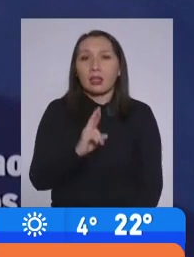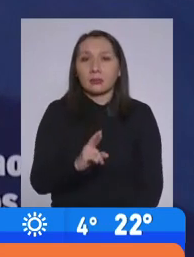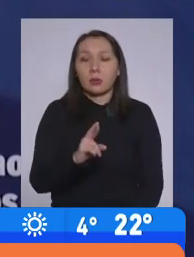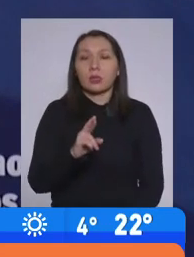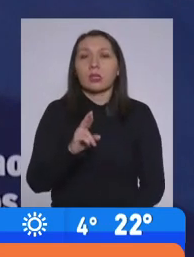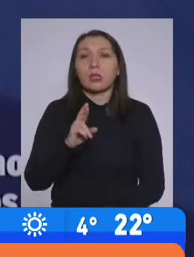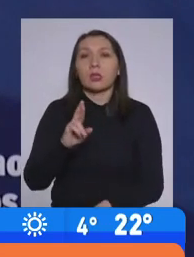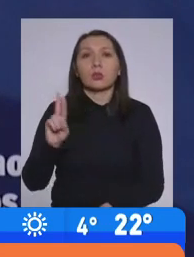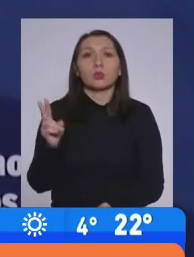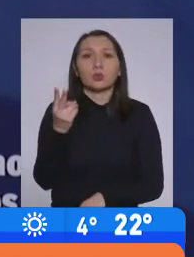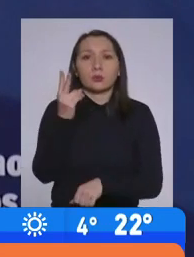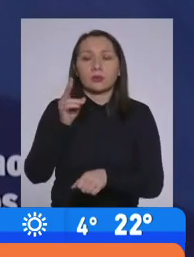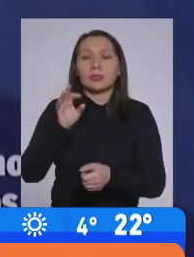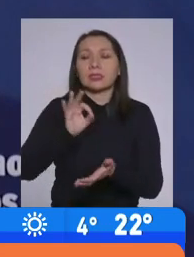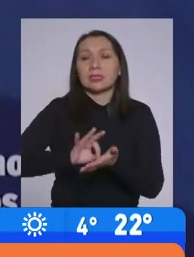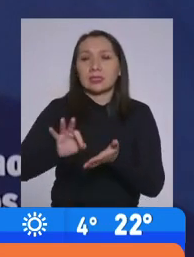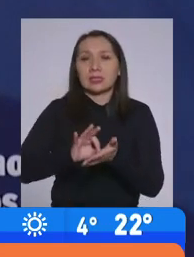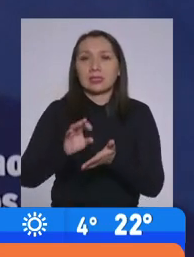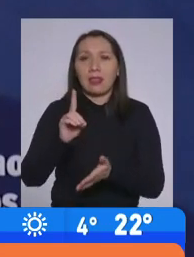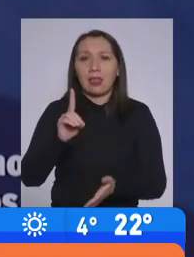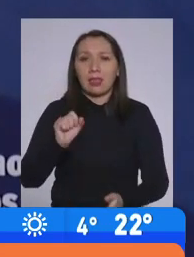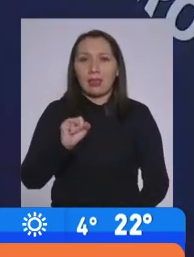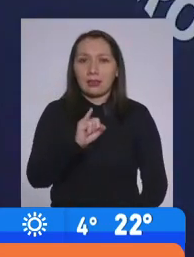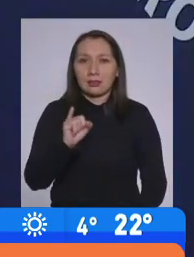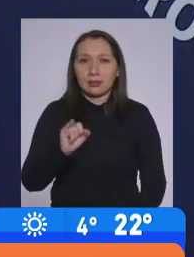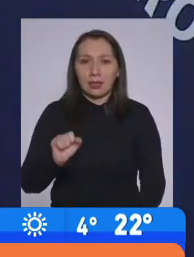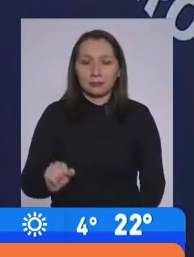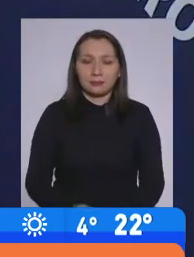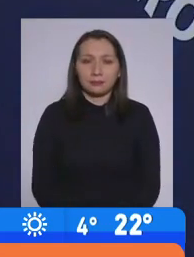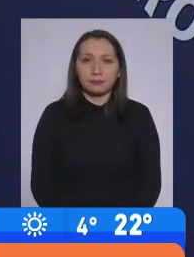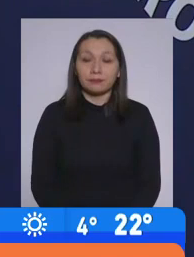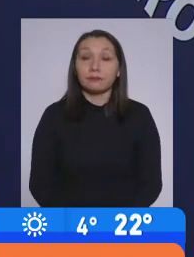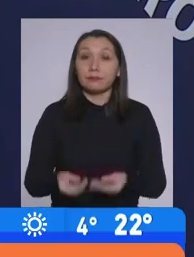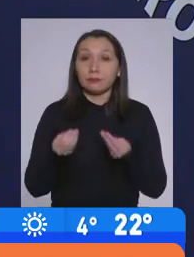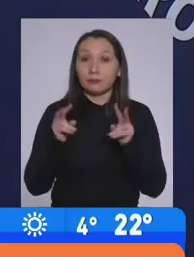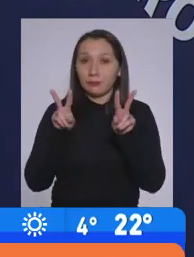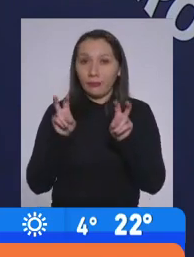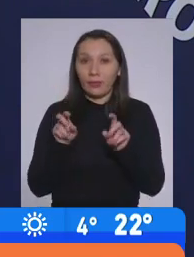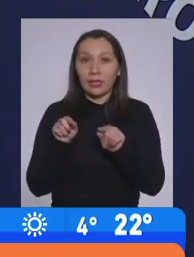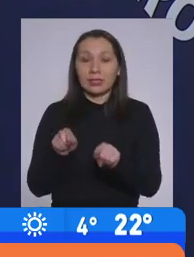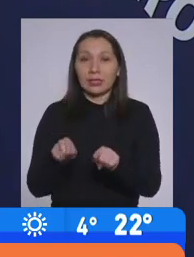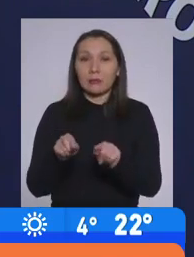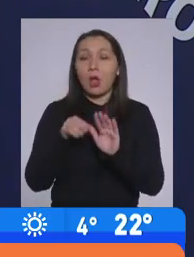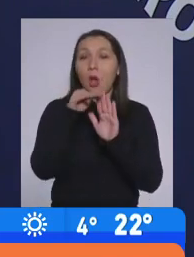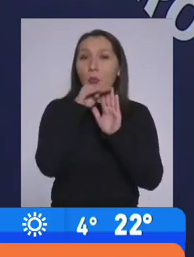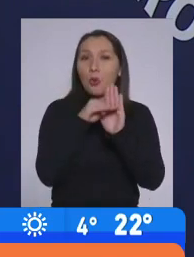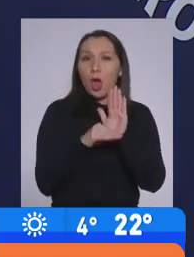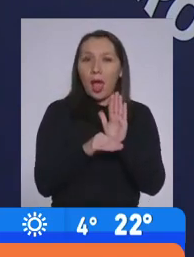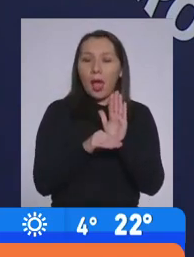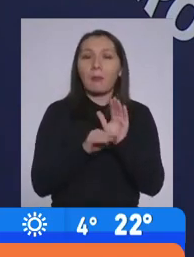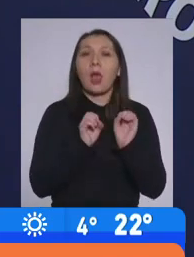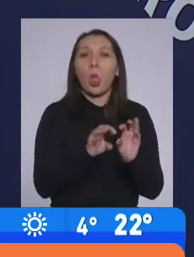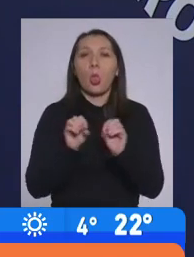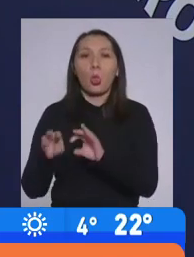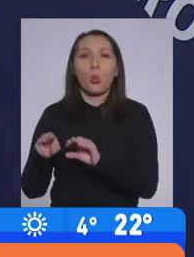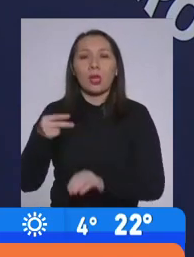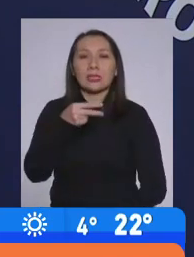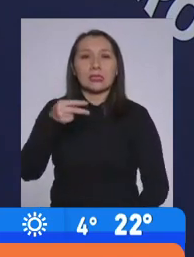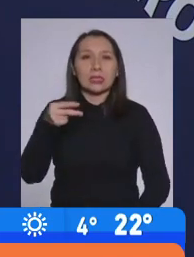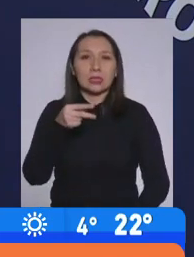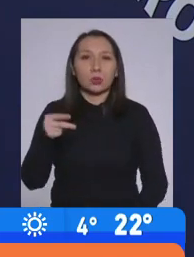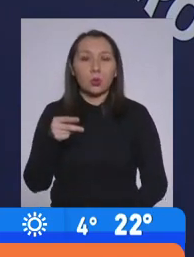nuestra subsecretaria paula daza bueno con respecto al programa de educación sexual